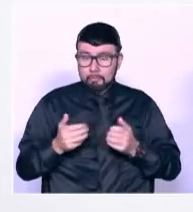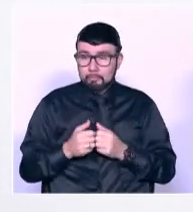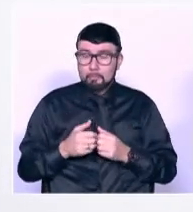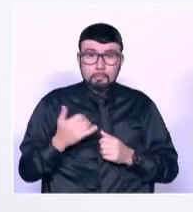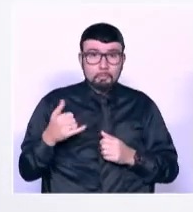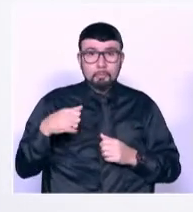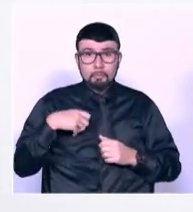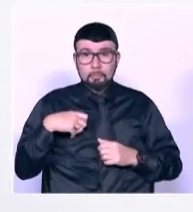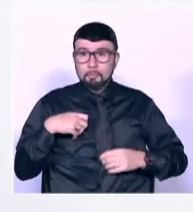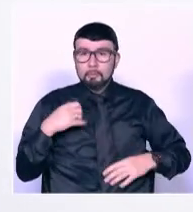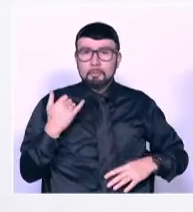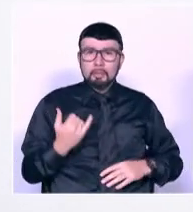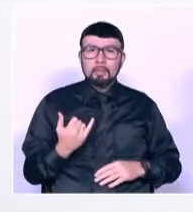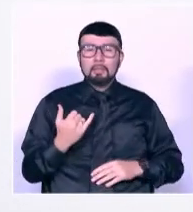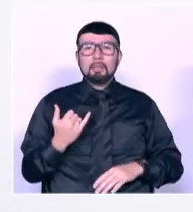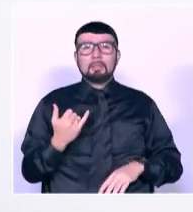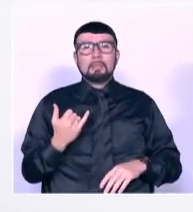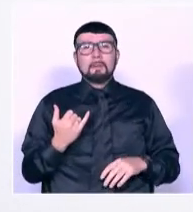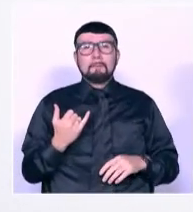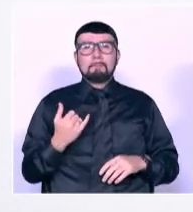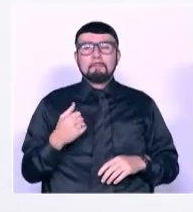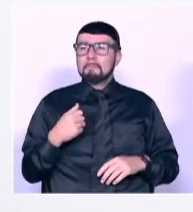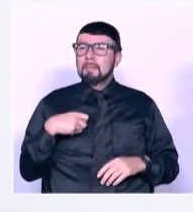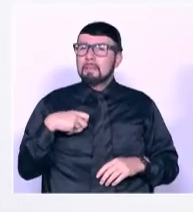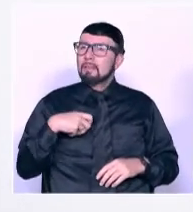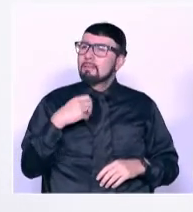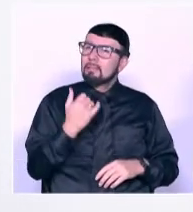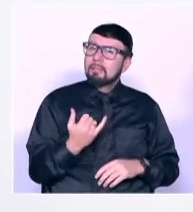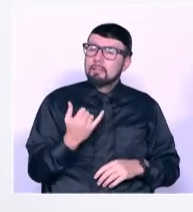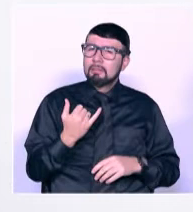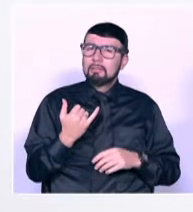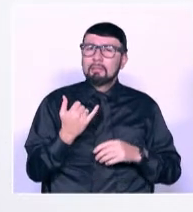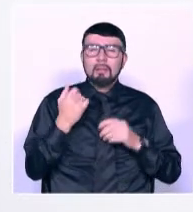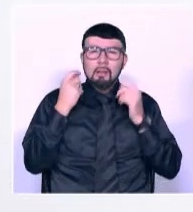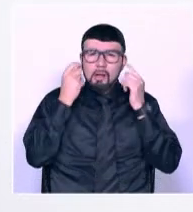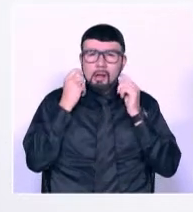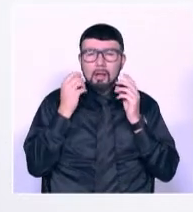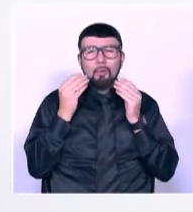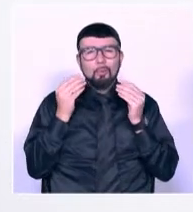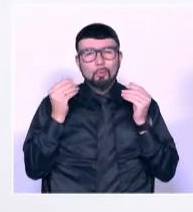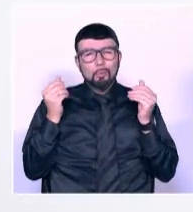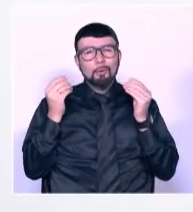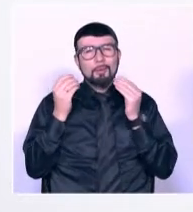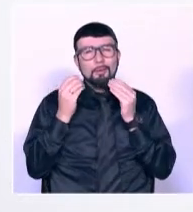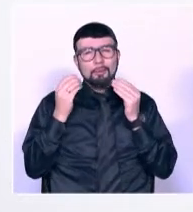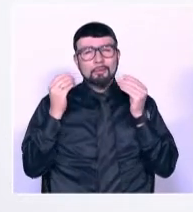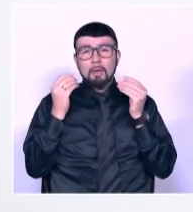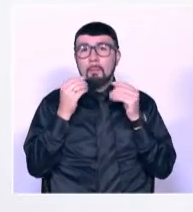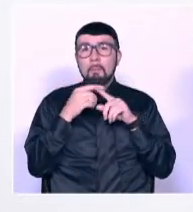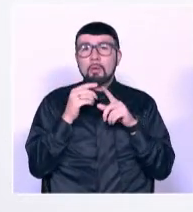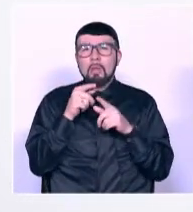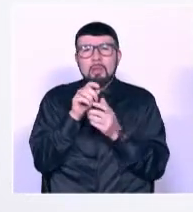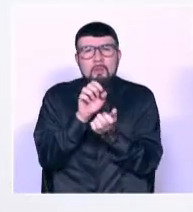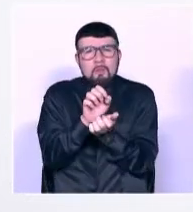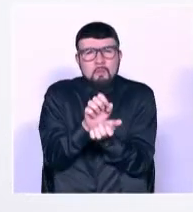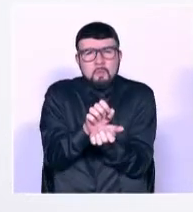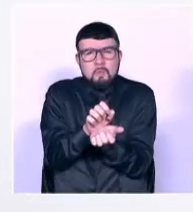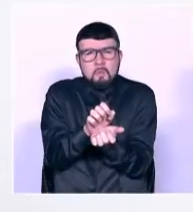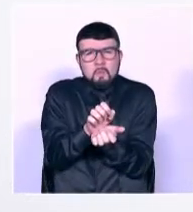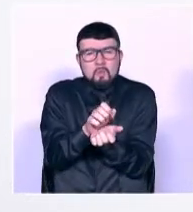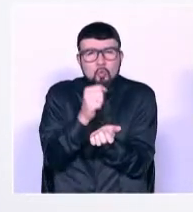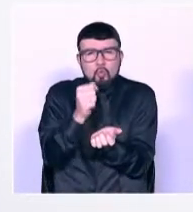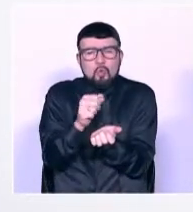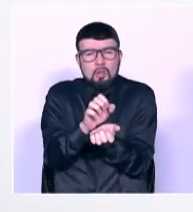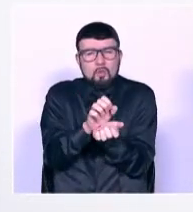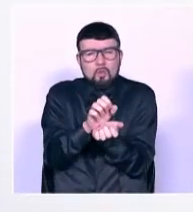líquidos que son los que nos mantienen lubricados. Si nosotros tenemos presionado la articulación temporomandibular o